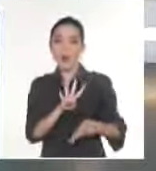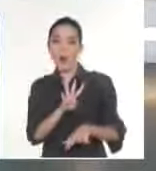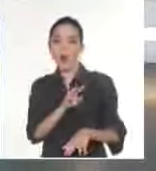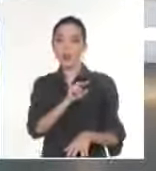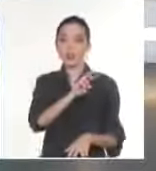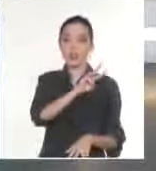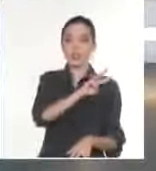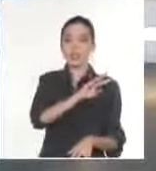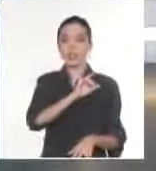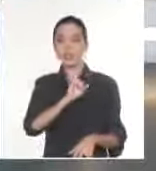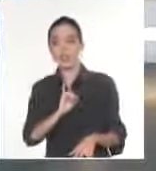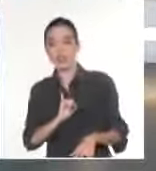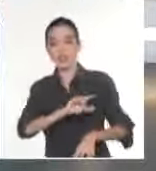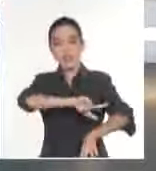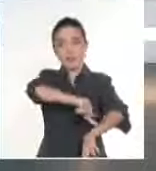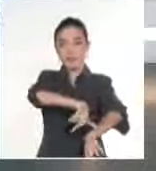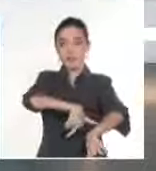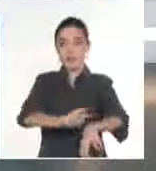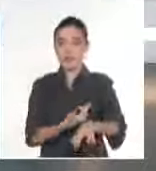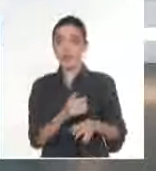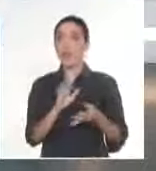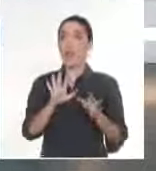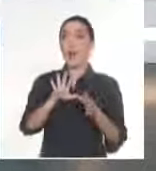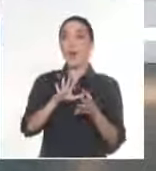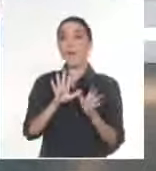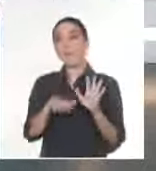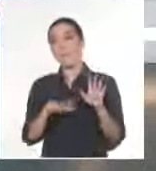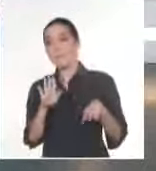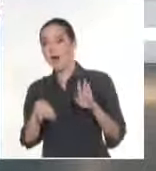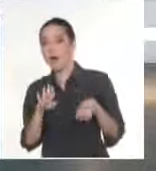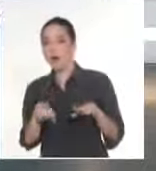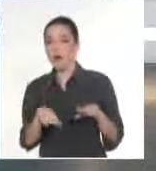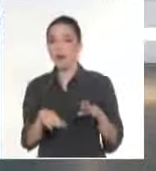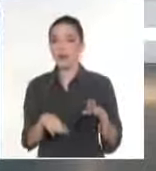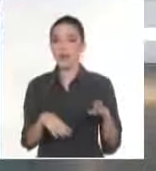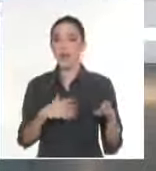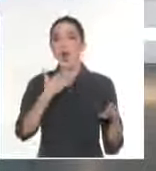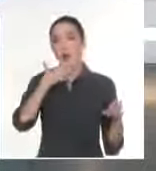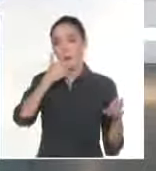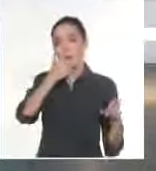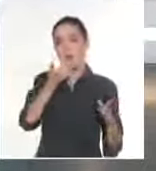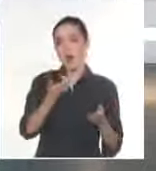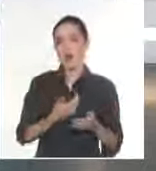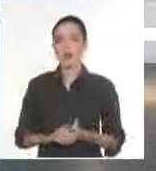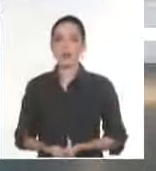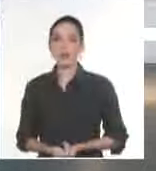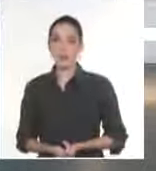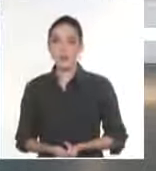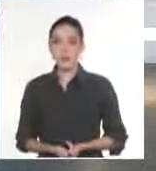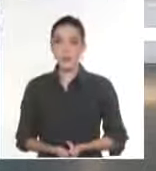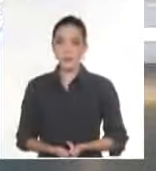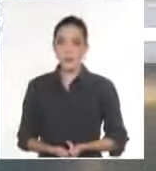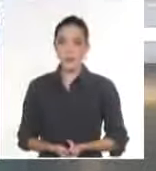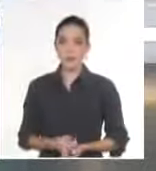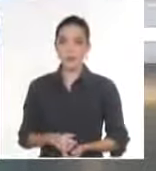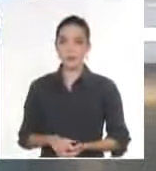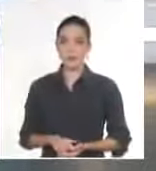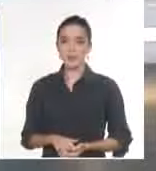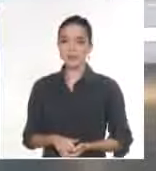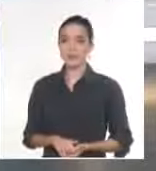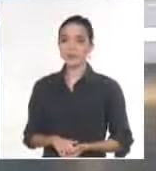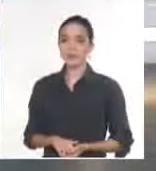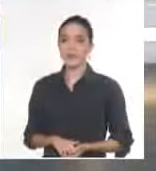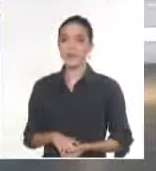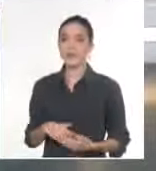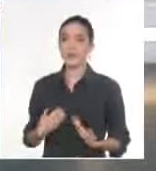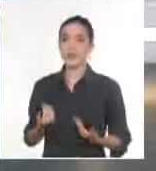esta temporada. Un sistema que continuará aproximándose al grupo norte, el arco de las Antillas Menores, pero al parecer por el momento pudiera transitar sobre todo sobre el